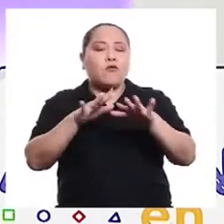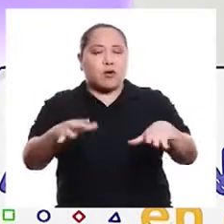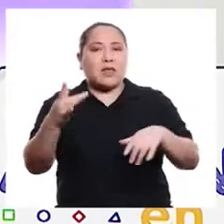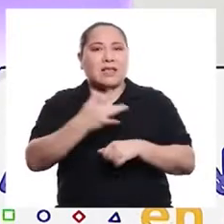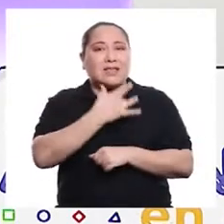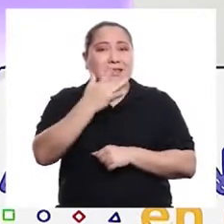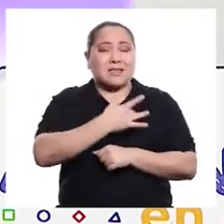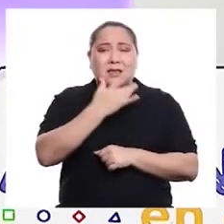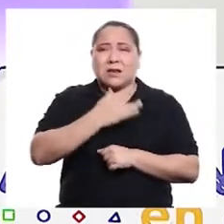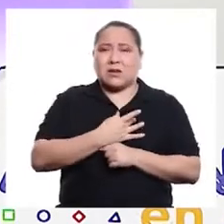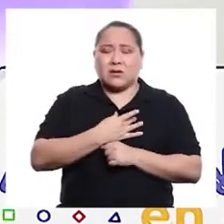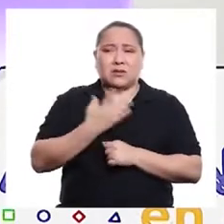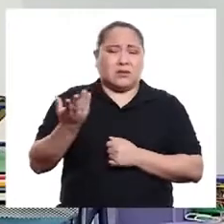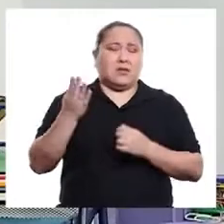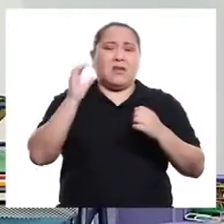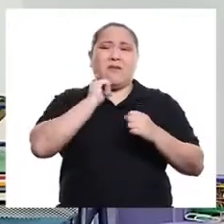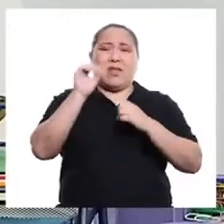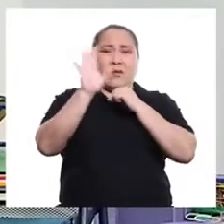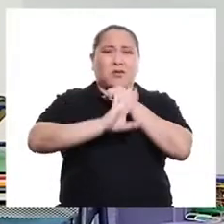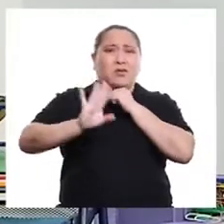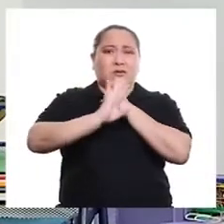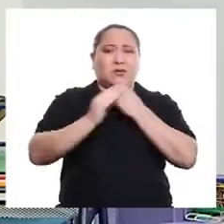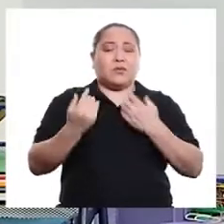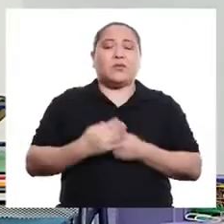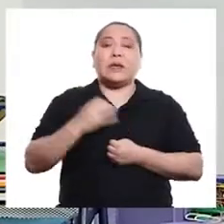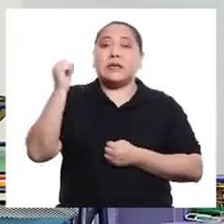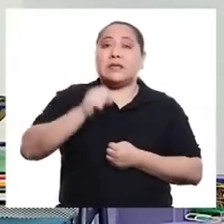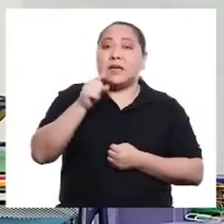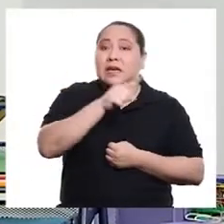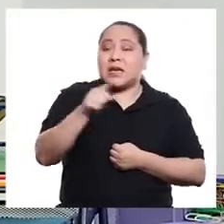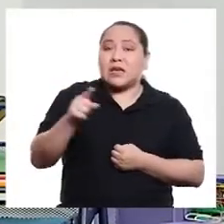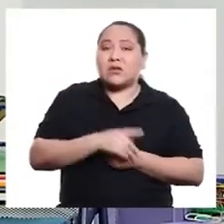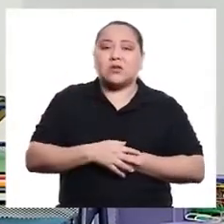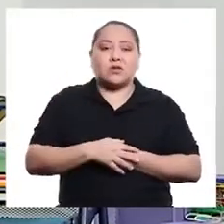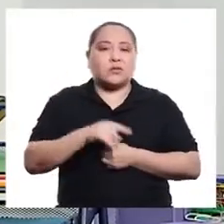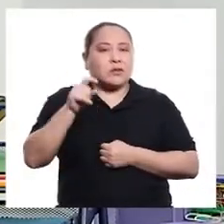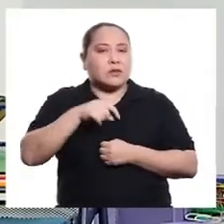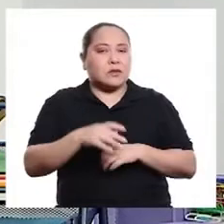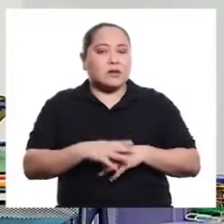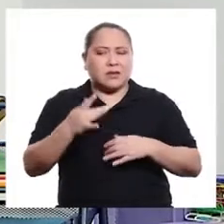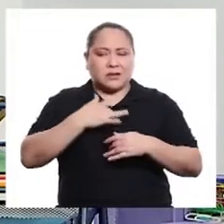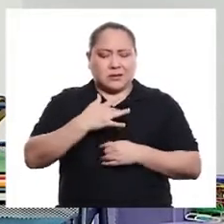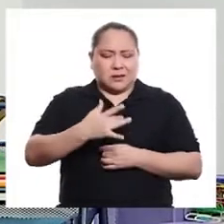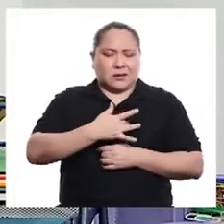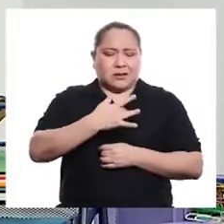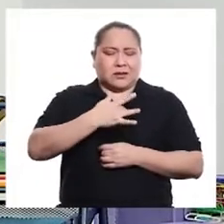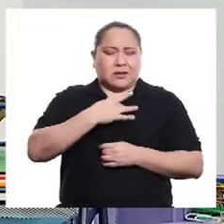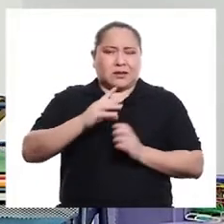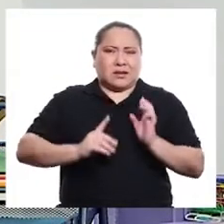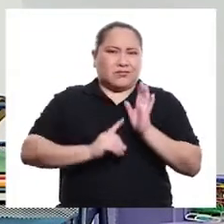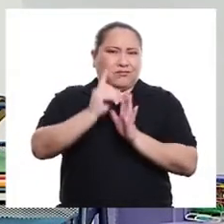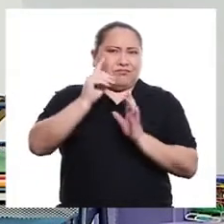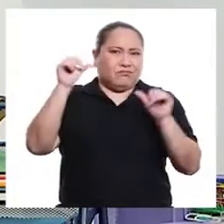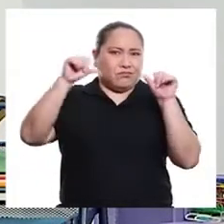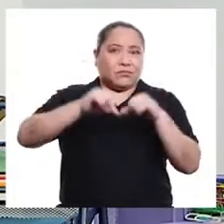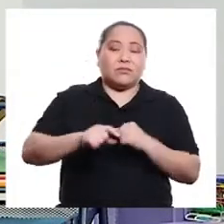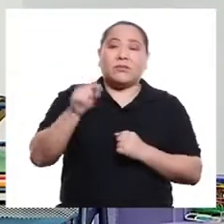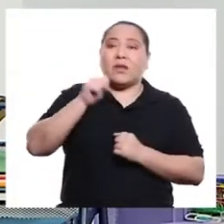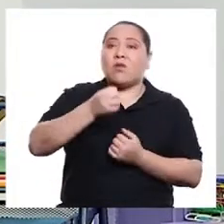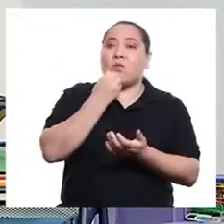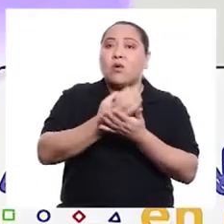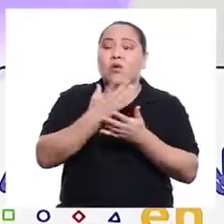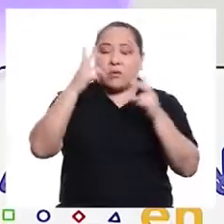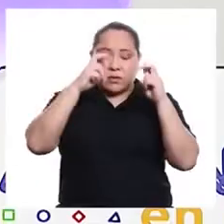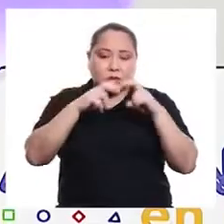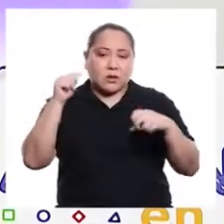sensación de inseguridad que tenemos. Sí, esa influencia debe hacerle algo a nuestro desarrollo, ¿no crees? Sería bueno investigar sobre